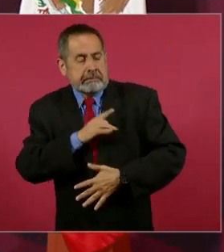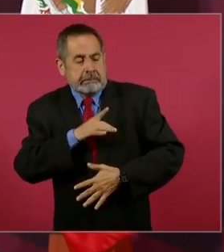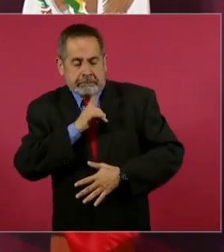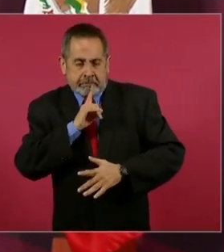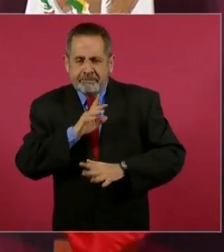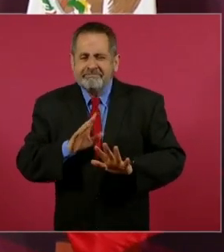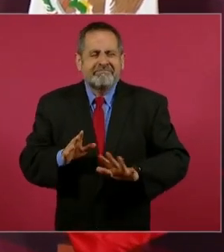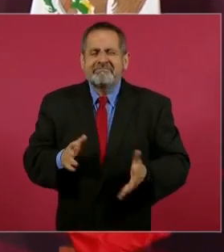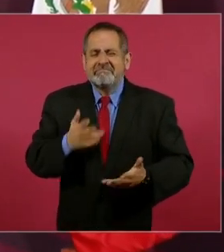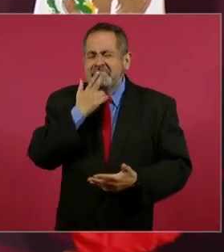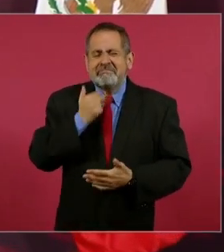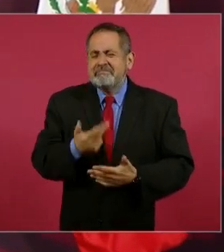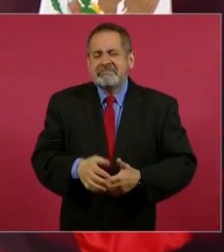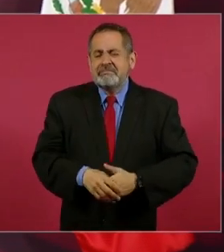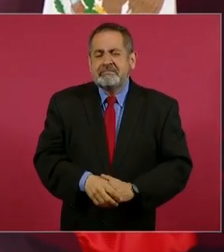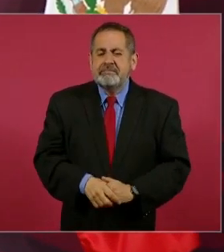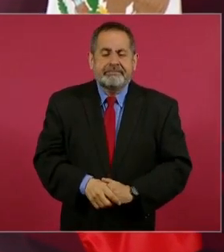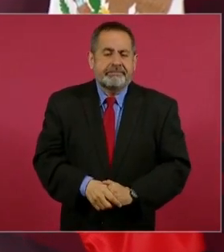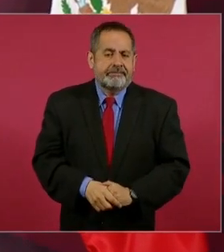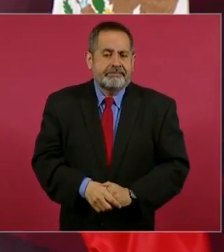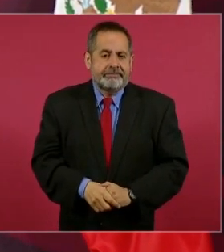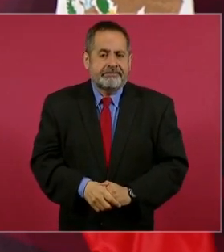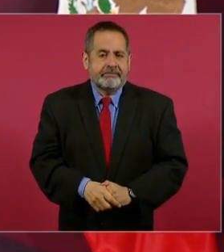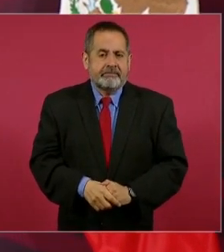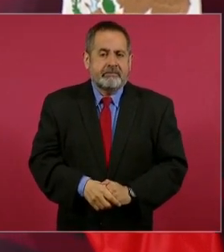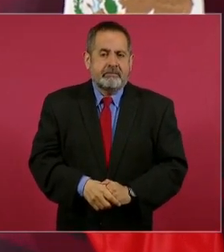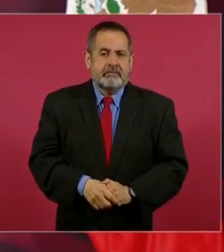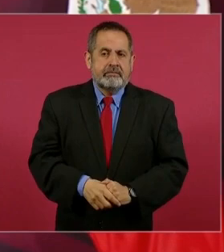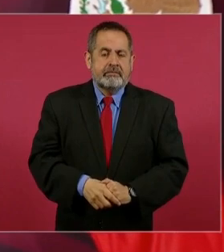Y si la gente